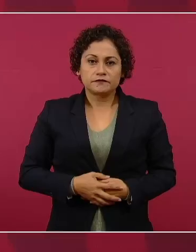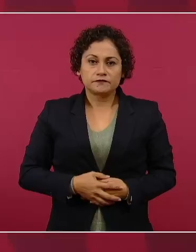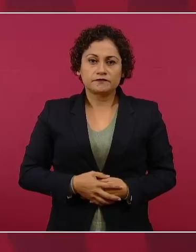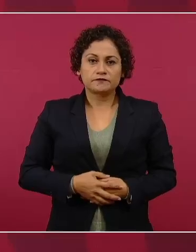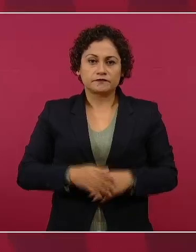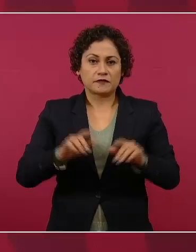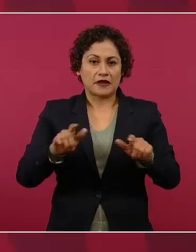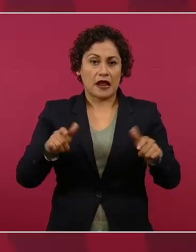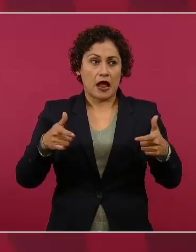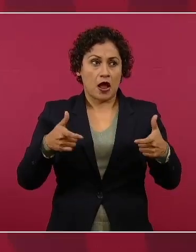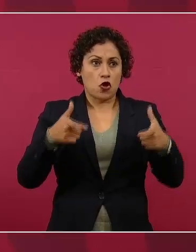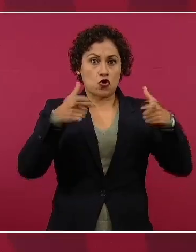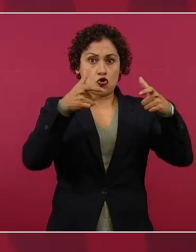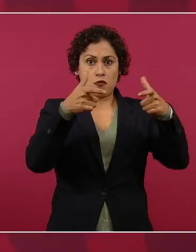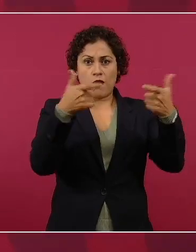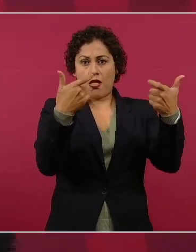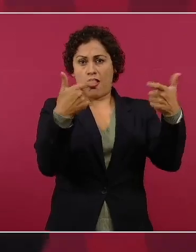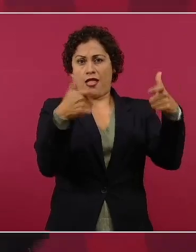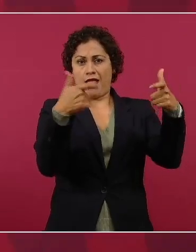chipocludos,